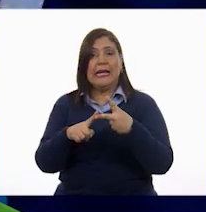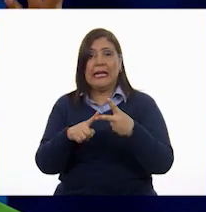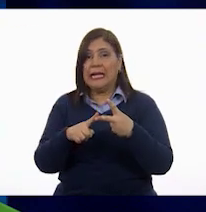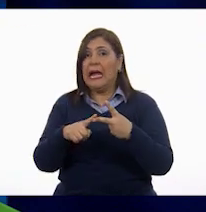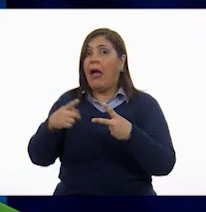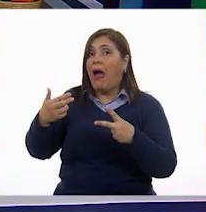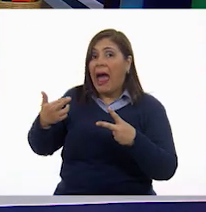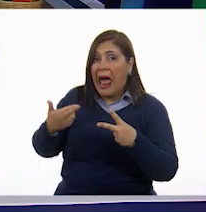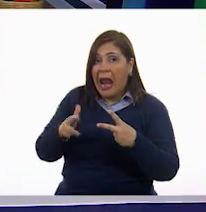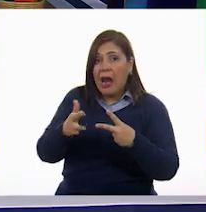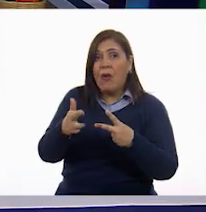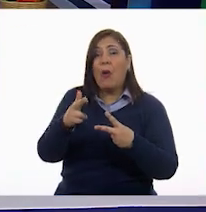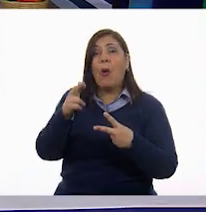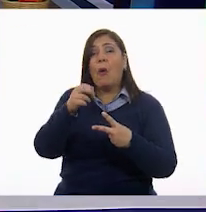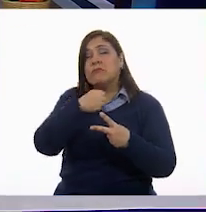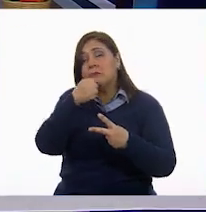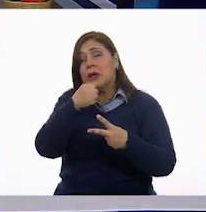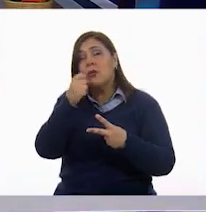muy caudaloso.